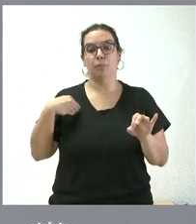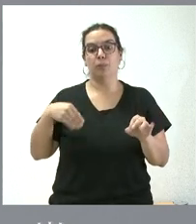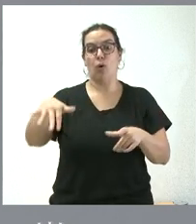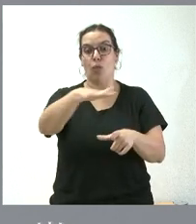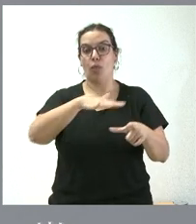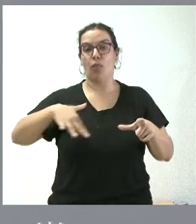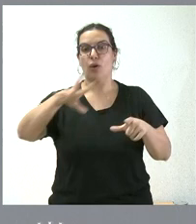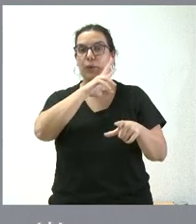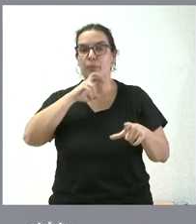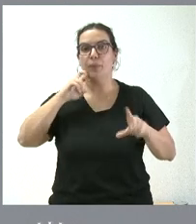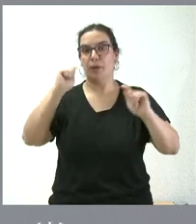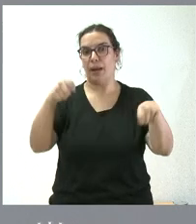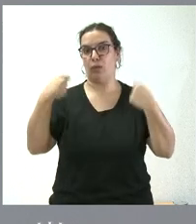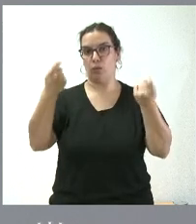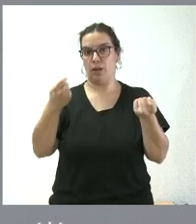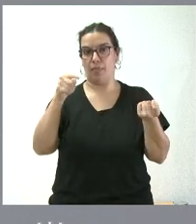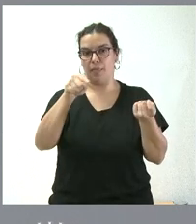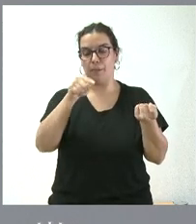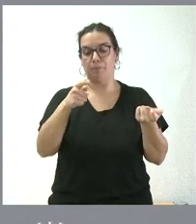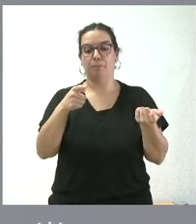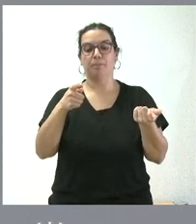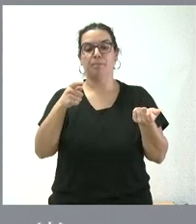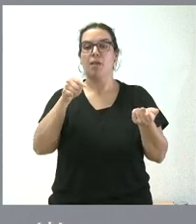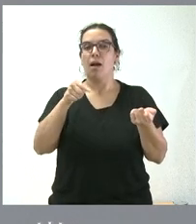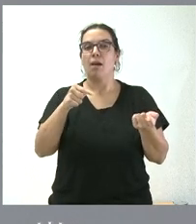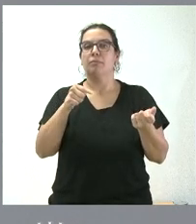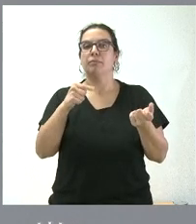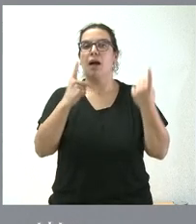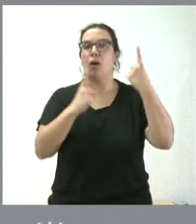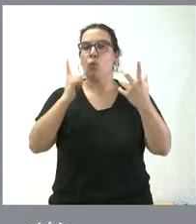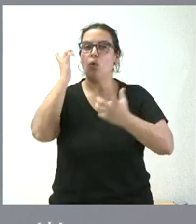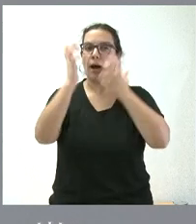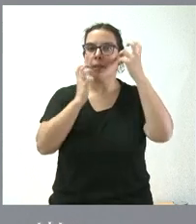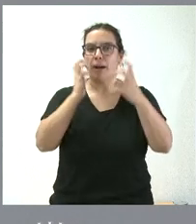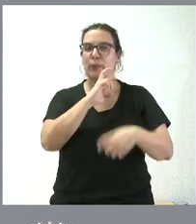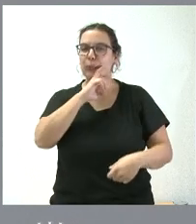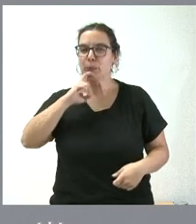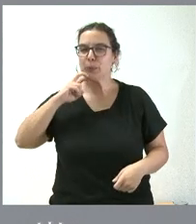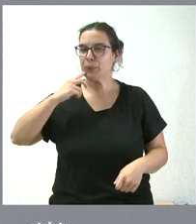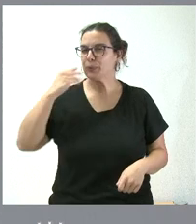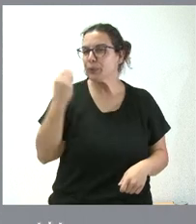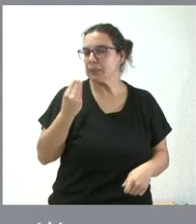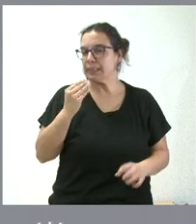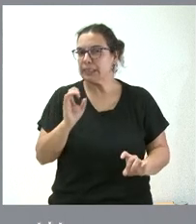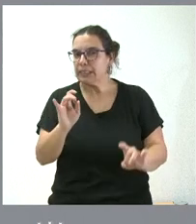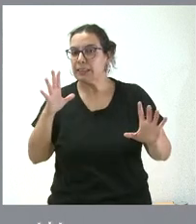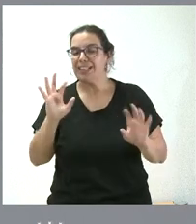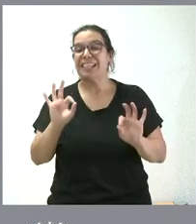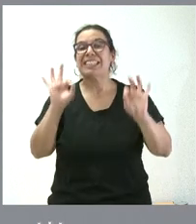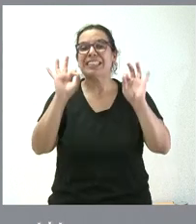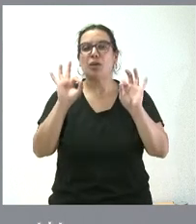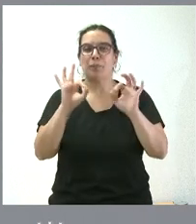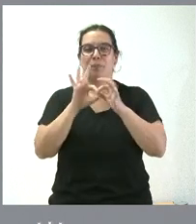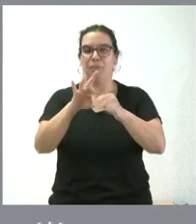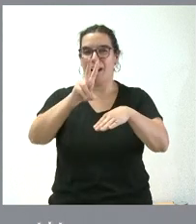zona Hablamos de una zona con algunas especies de extraordinario valor especialmente en el caso de los anfibios